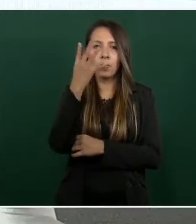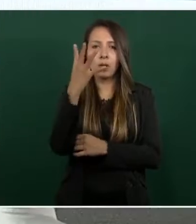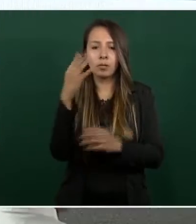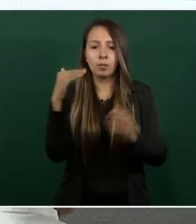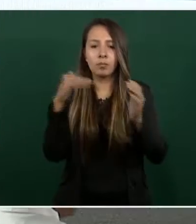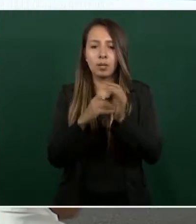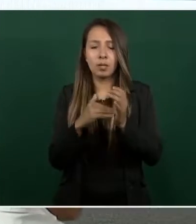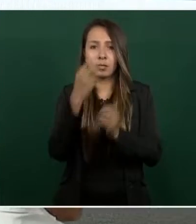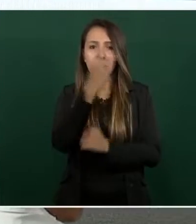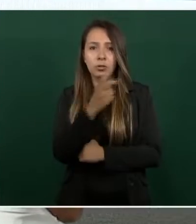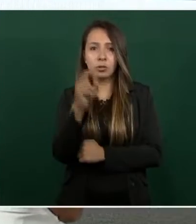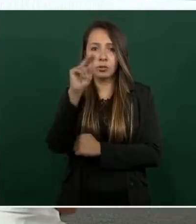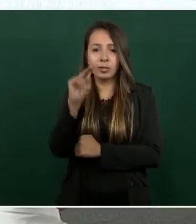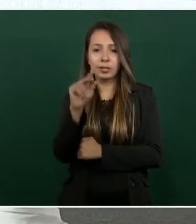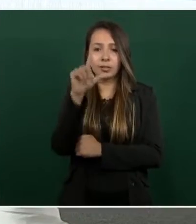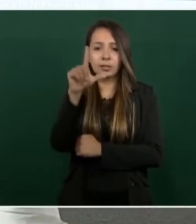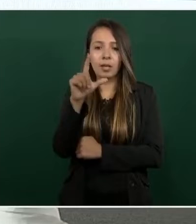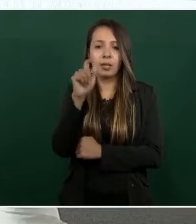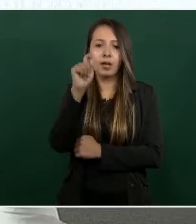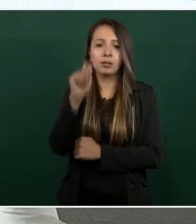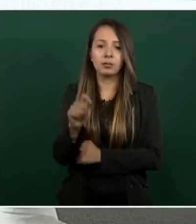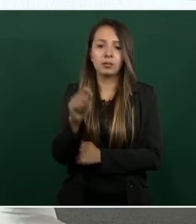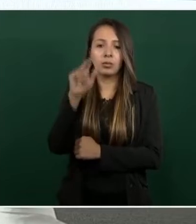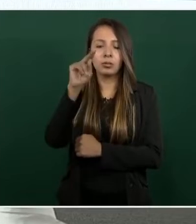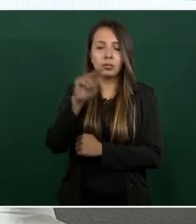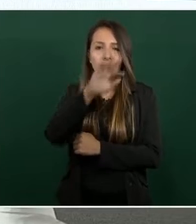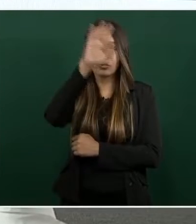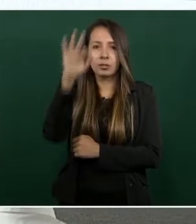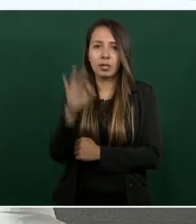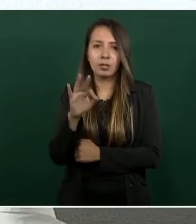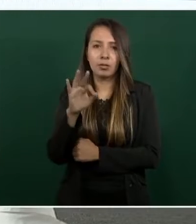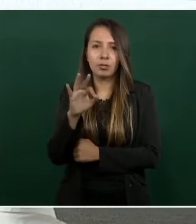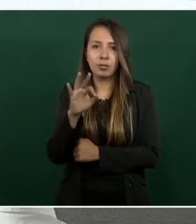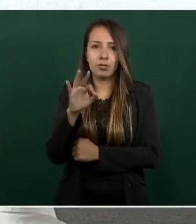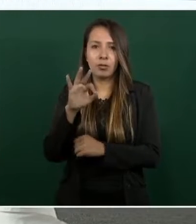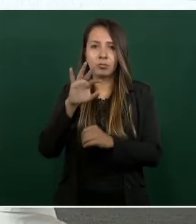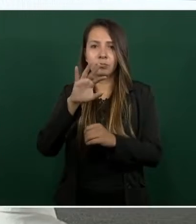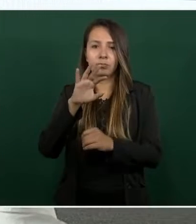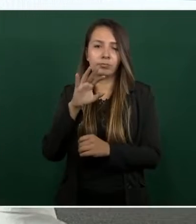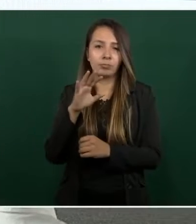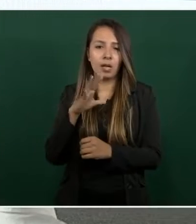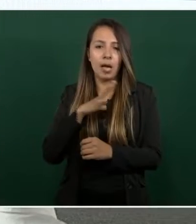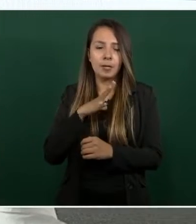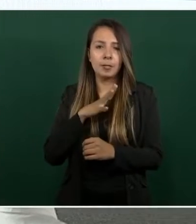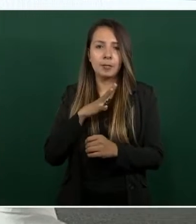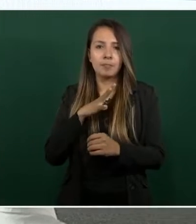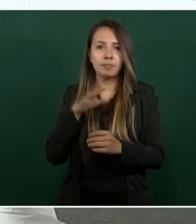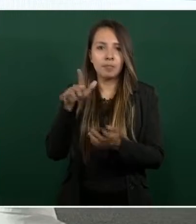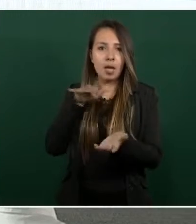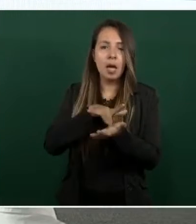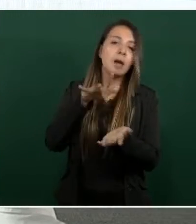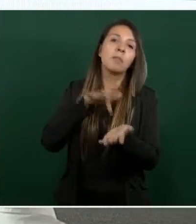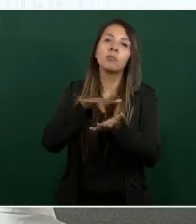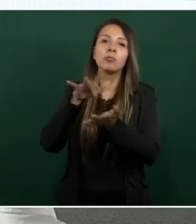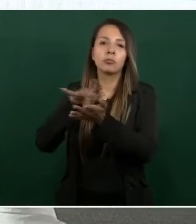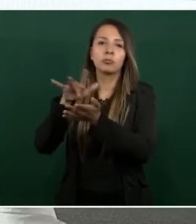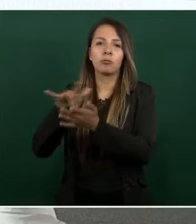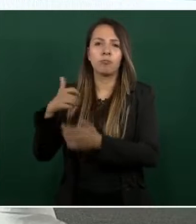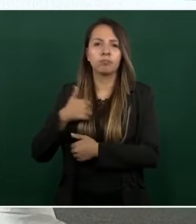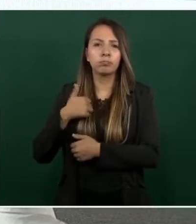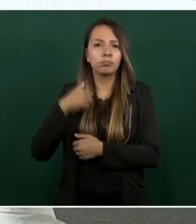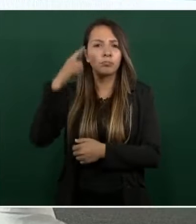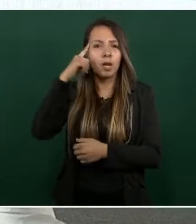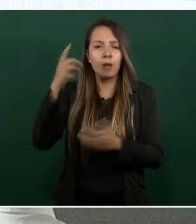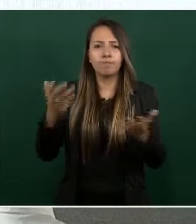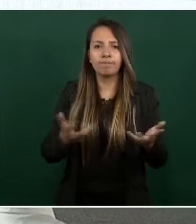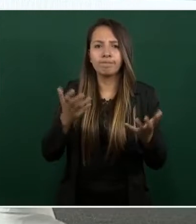194.287, que es un 80% del total operativo, y este es los que dan el apoyo logístico a todas las